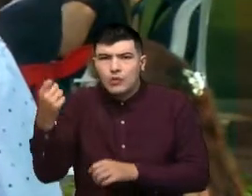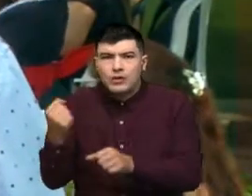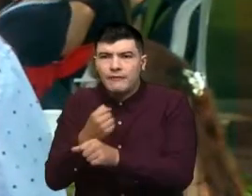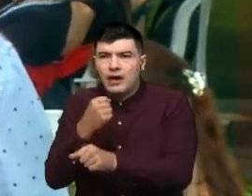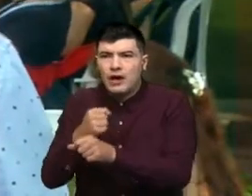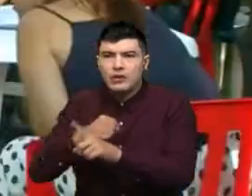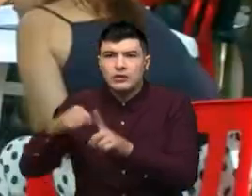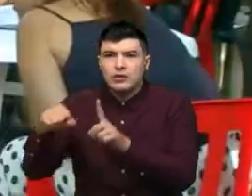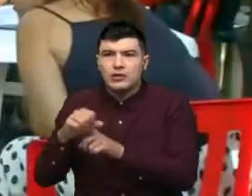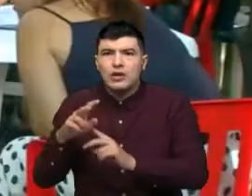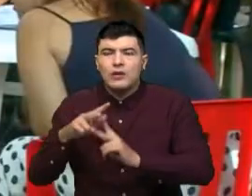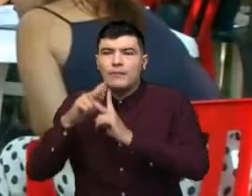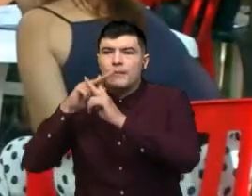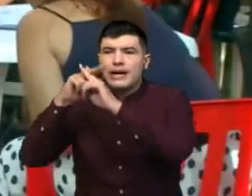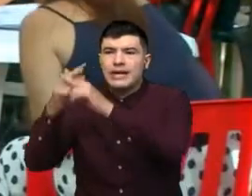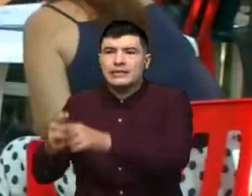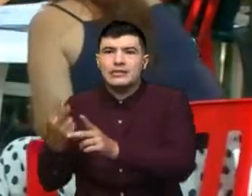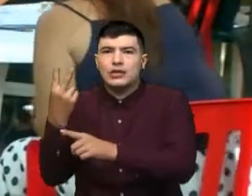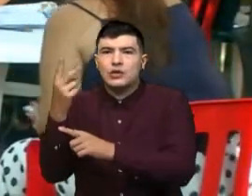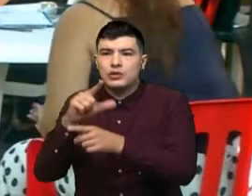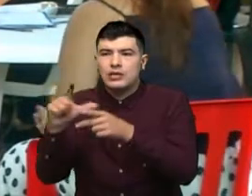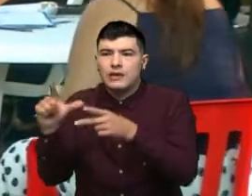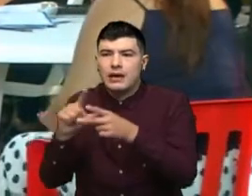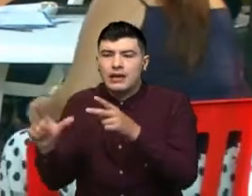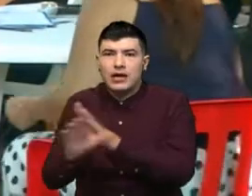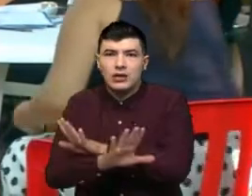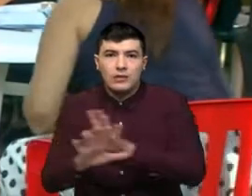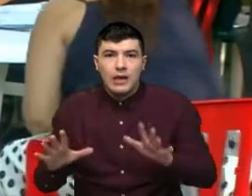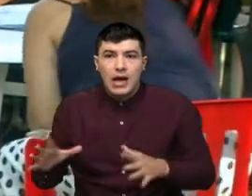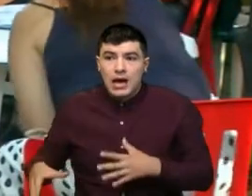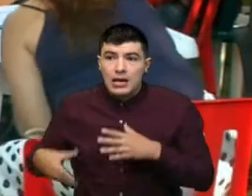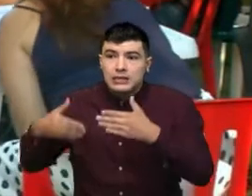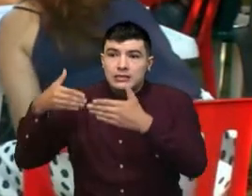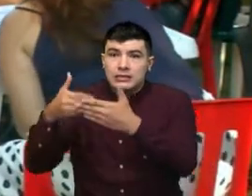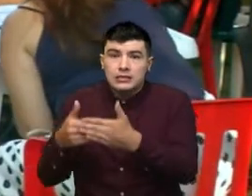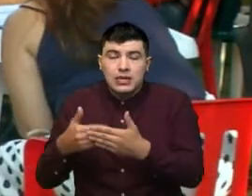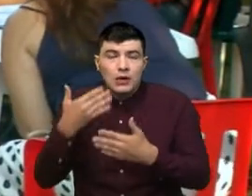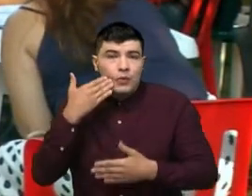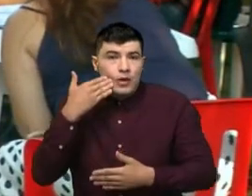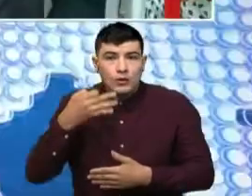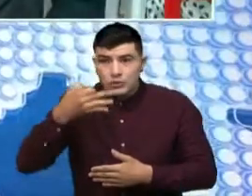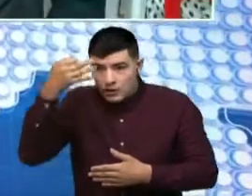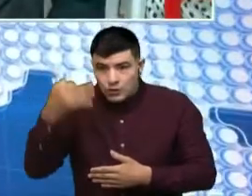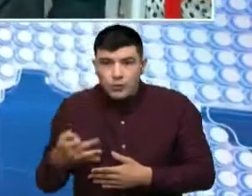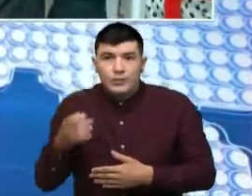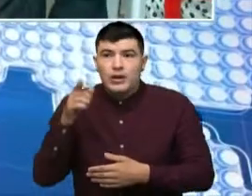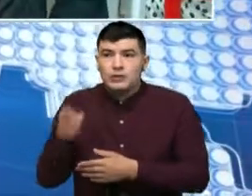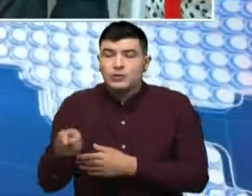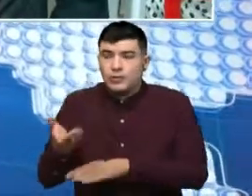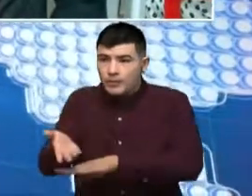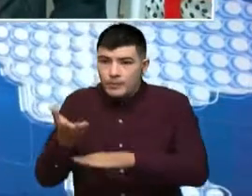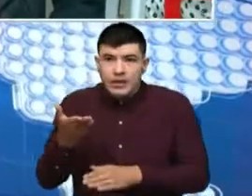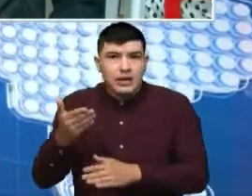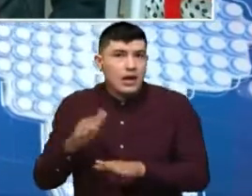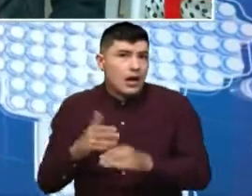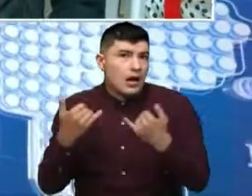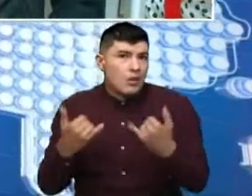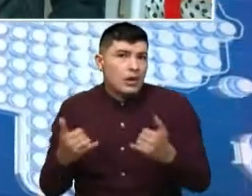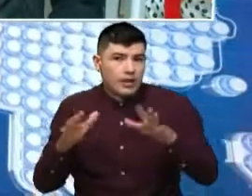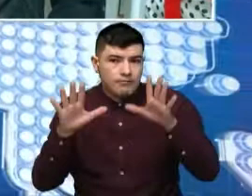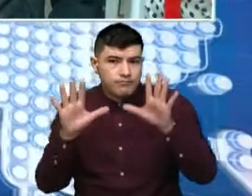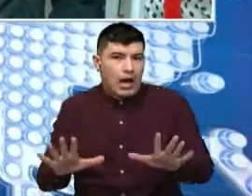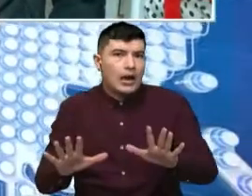trabajador social por dos semanas hasta tanto se cumplan las peticiones del sindicato y los funcionarios se levantará